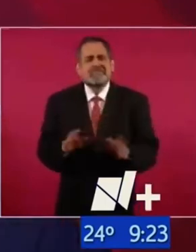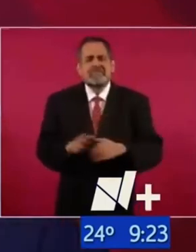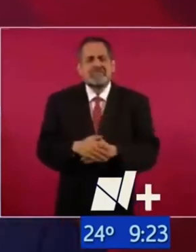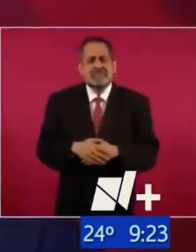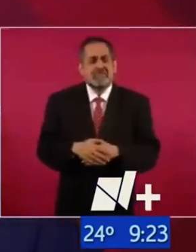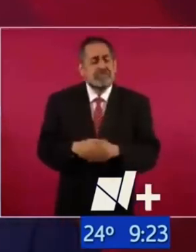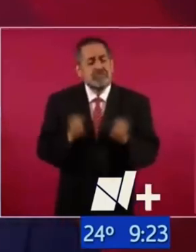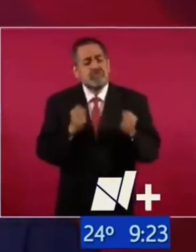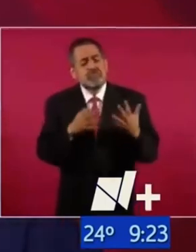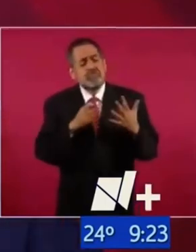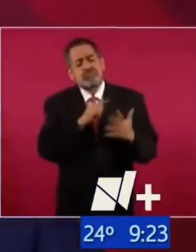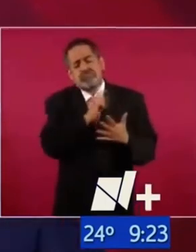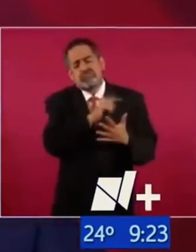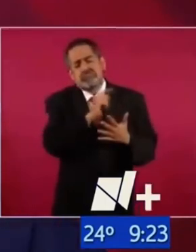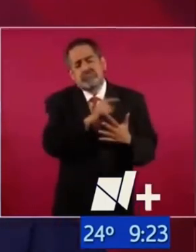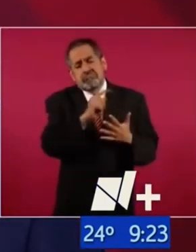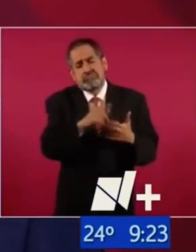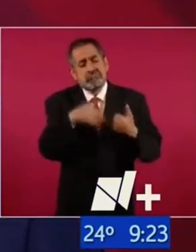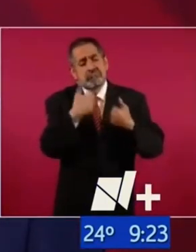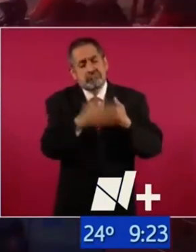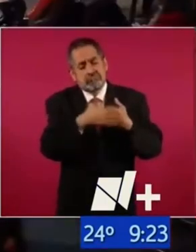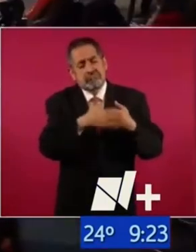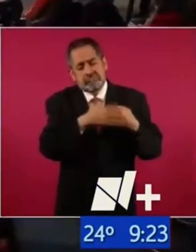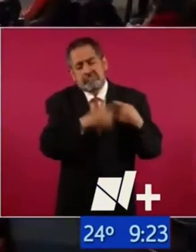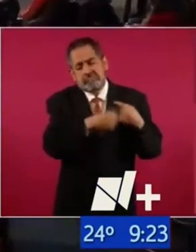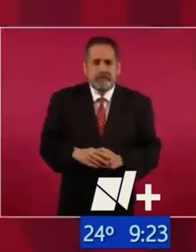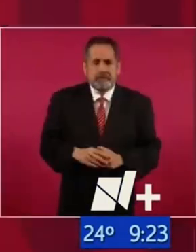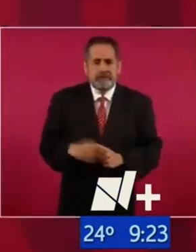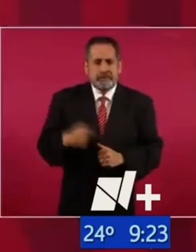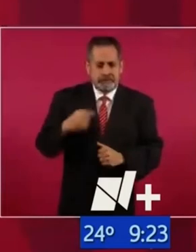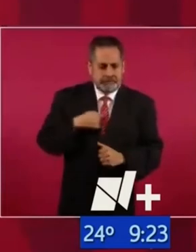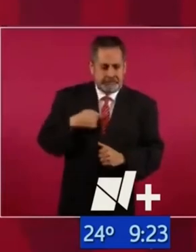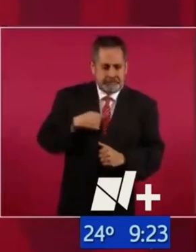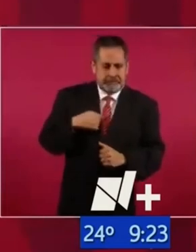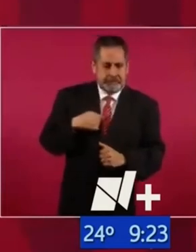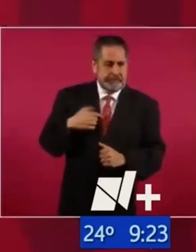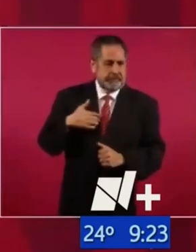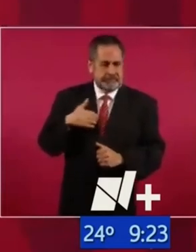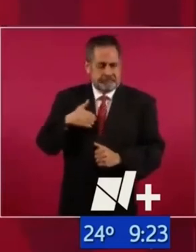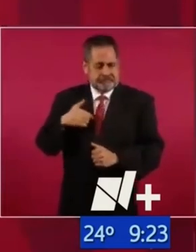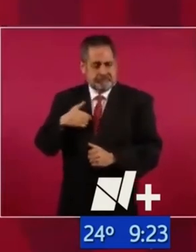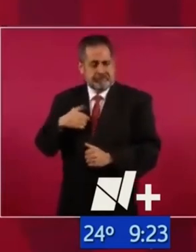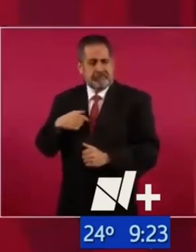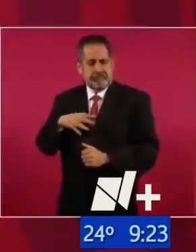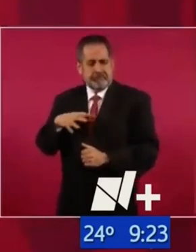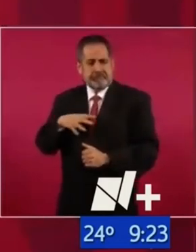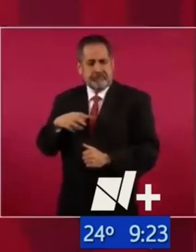que son varios y los que vienen. Yo tengo